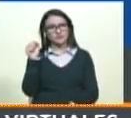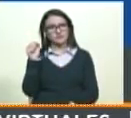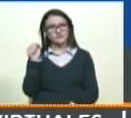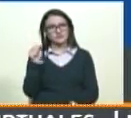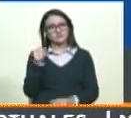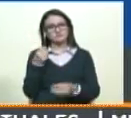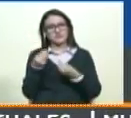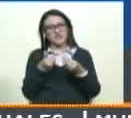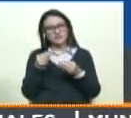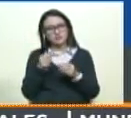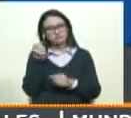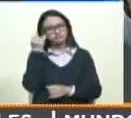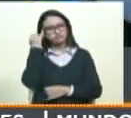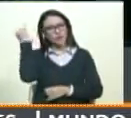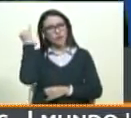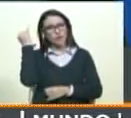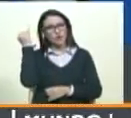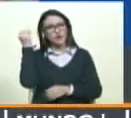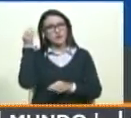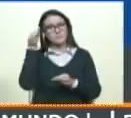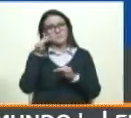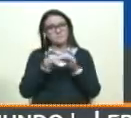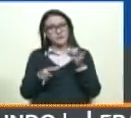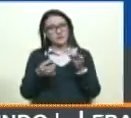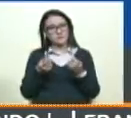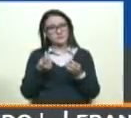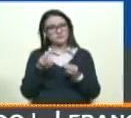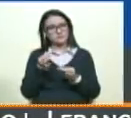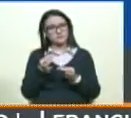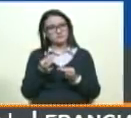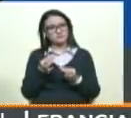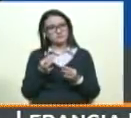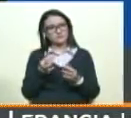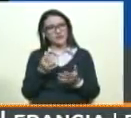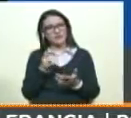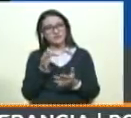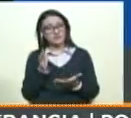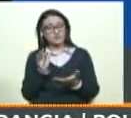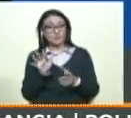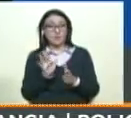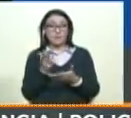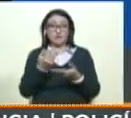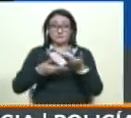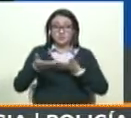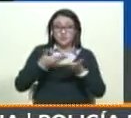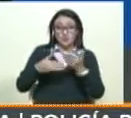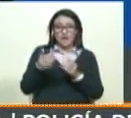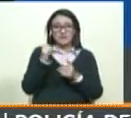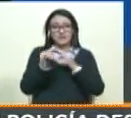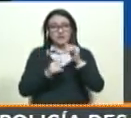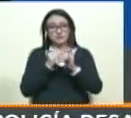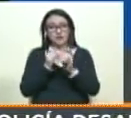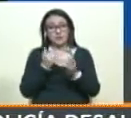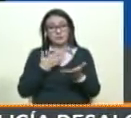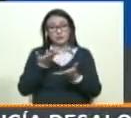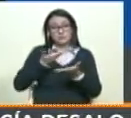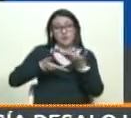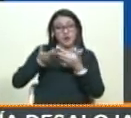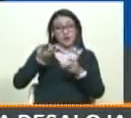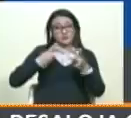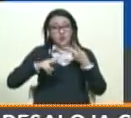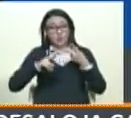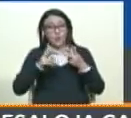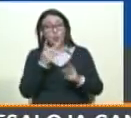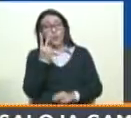un criptoactivo, que lograba de alguna manera, hay que decirlo, burlar el sistema financiero internacional para poder nosotros cumplir con